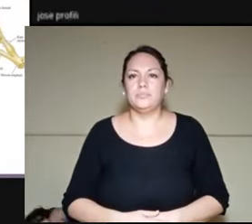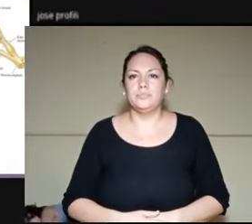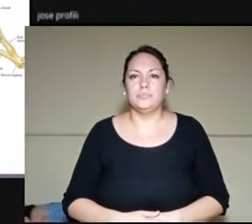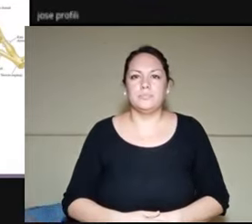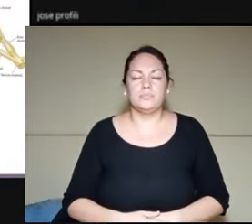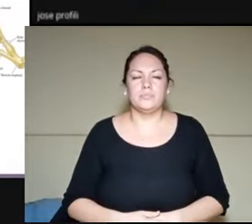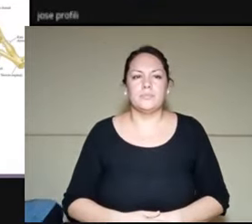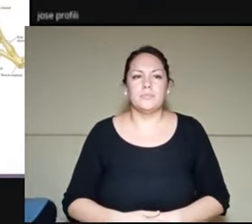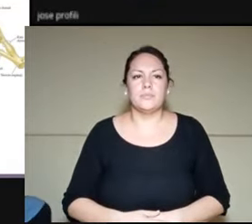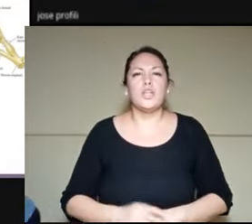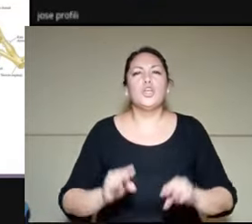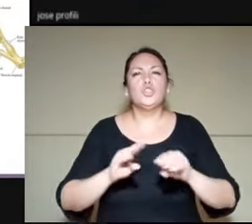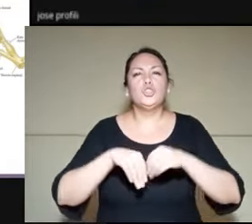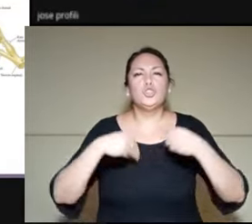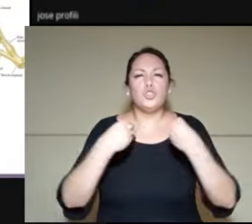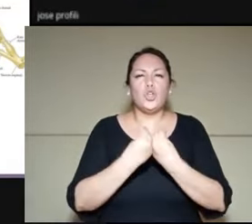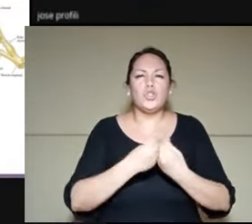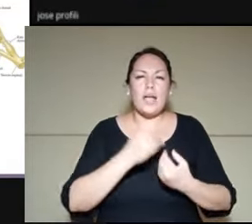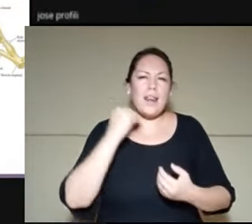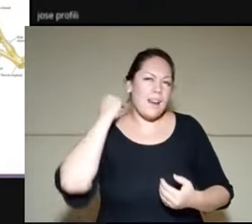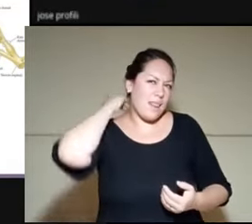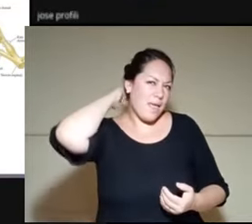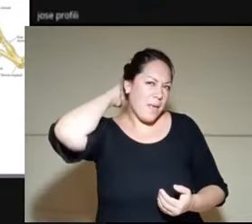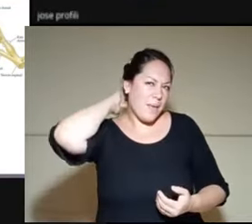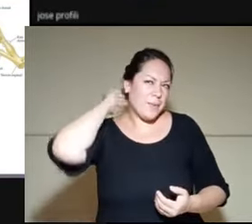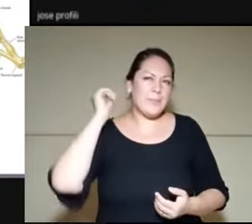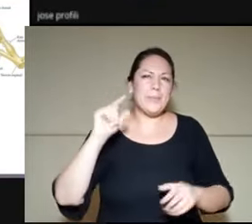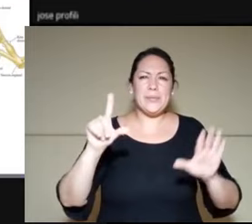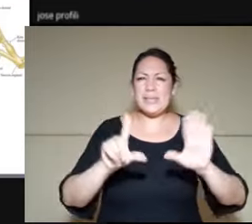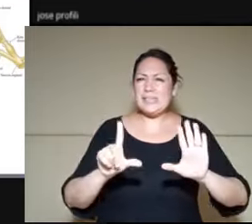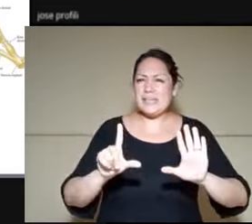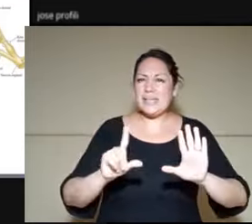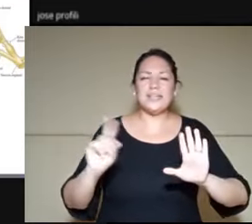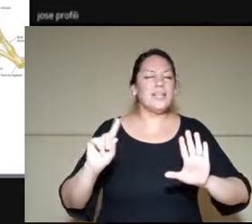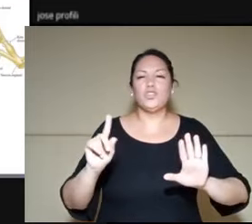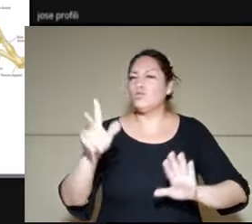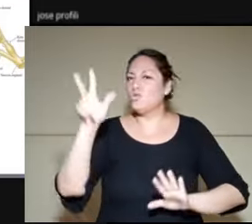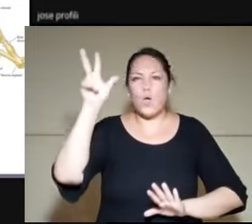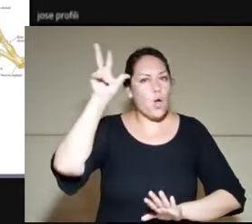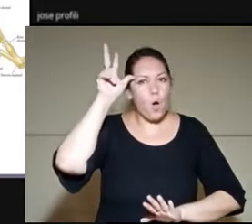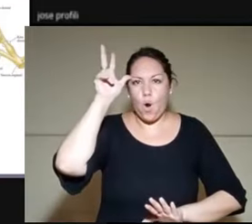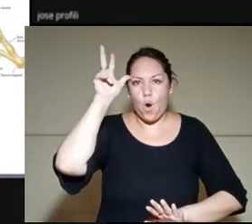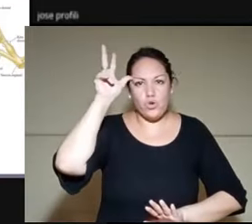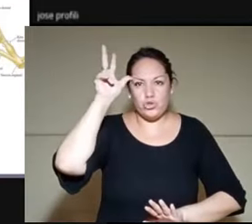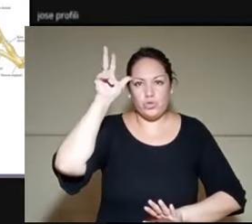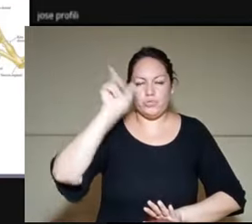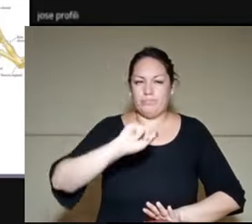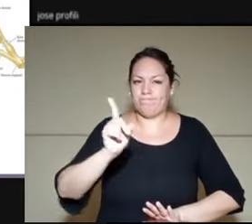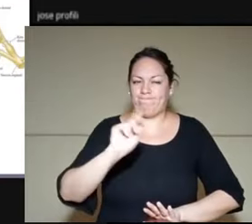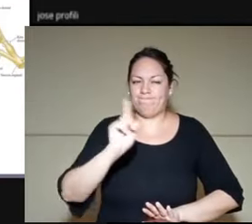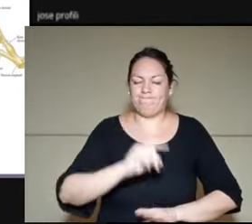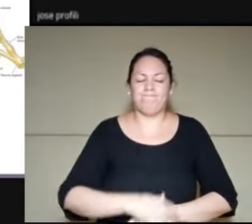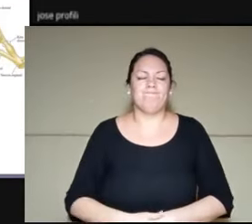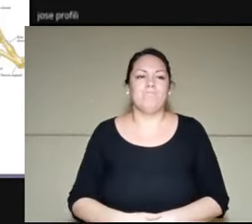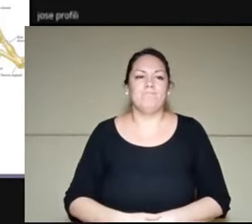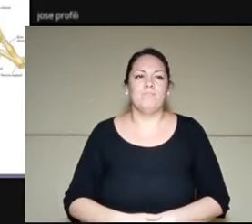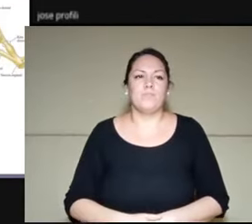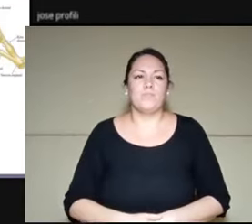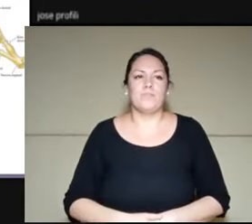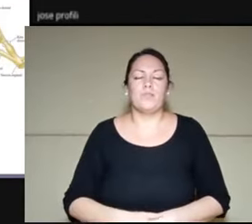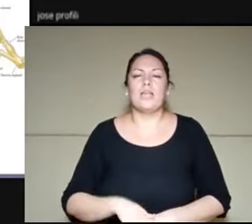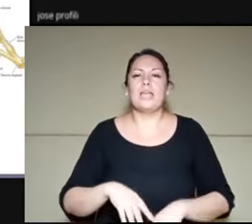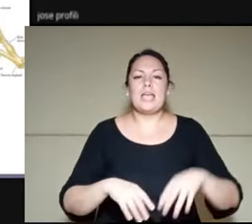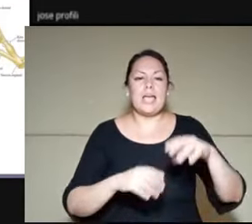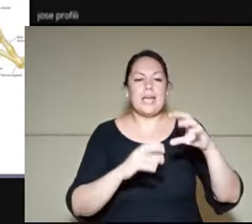Sí. Disculpe que lo moleste, ¿no son 7 vértebras cervicales? No, son 8. Porque la primera